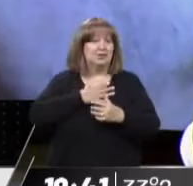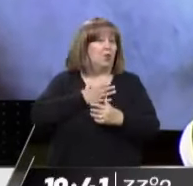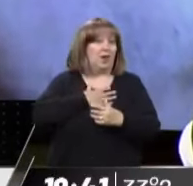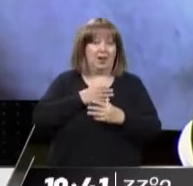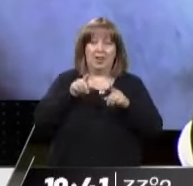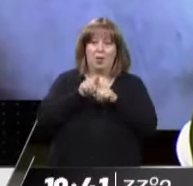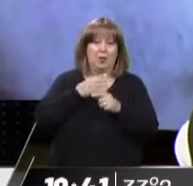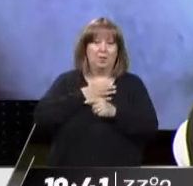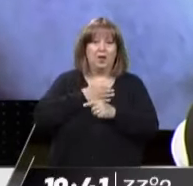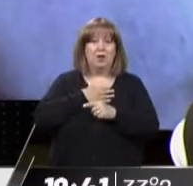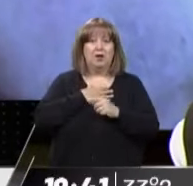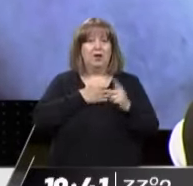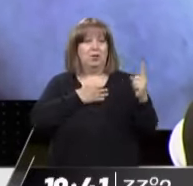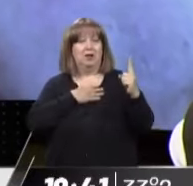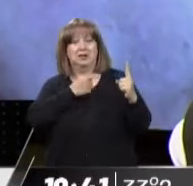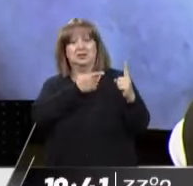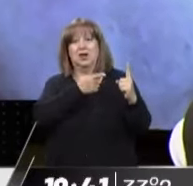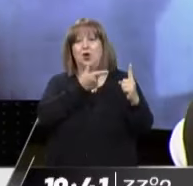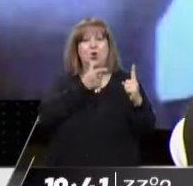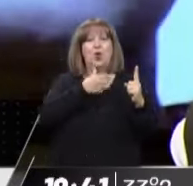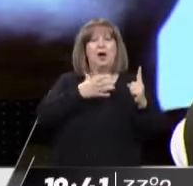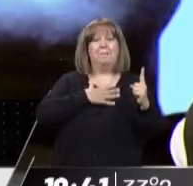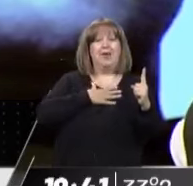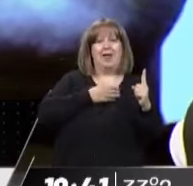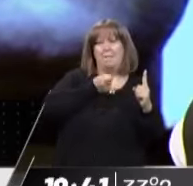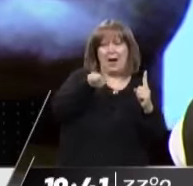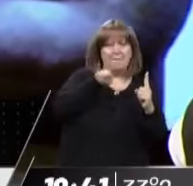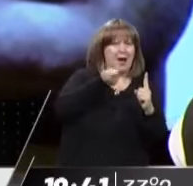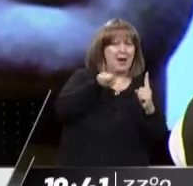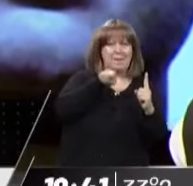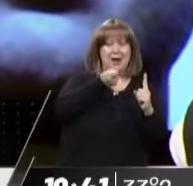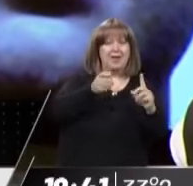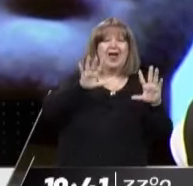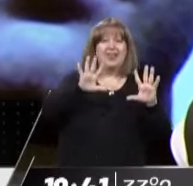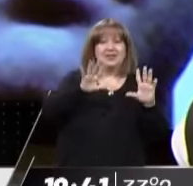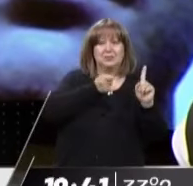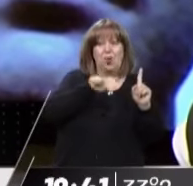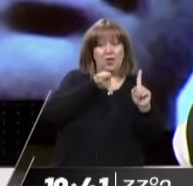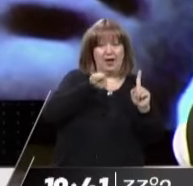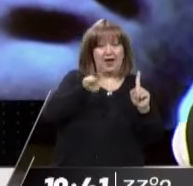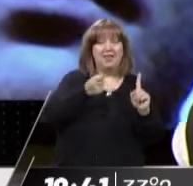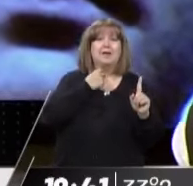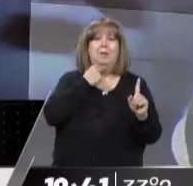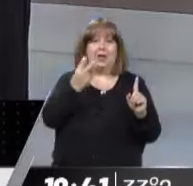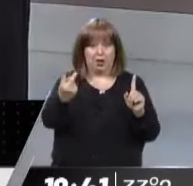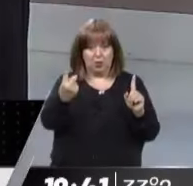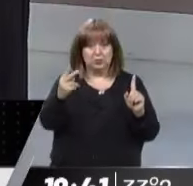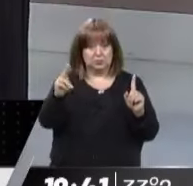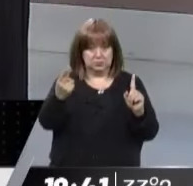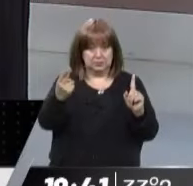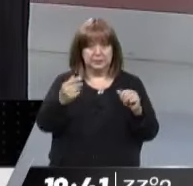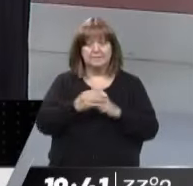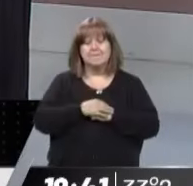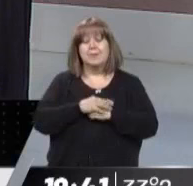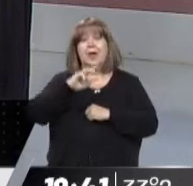un asesino como este que no tuvo piedad, tuvo piedad, fueron 10 puñaladas. Entonces la semana que